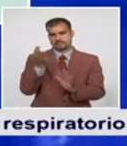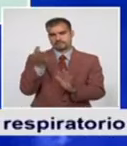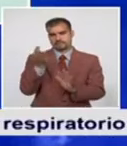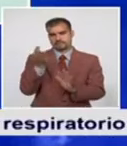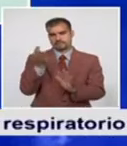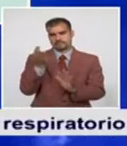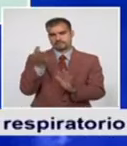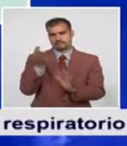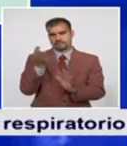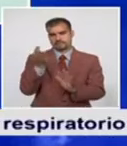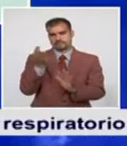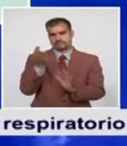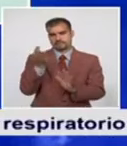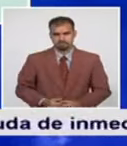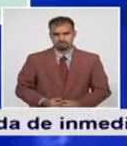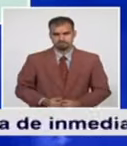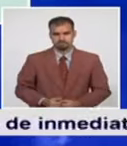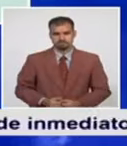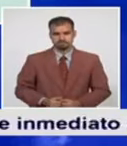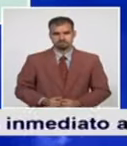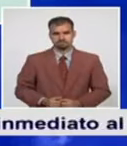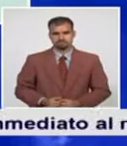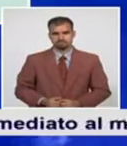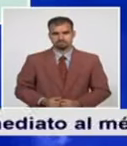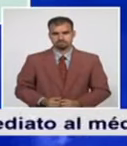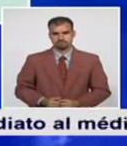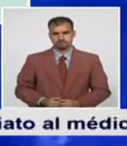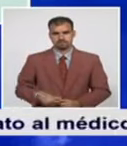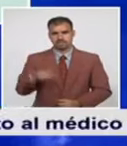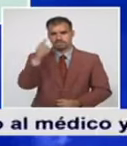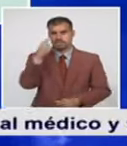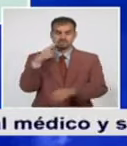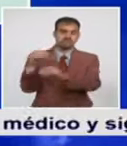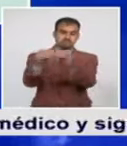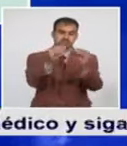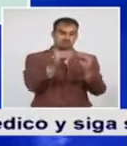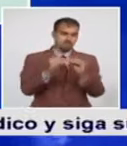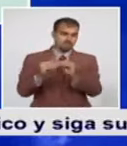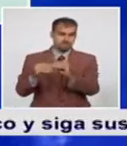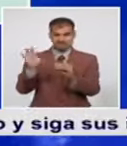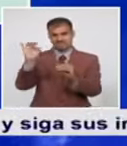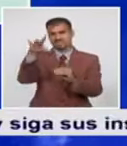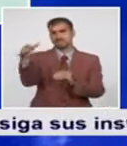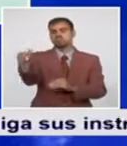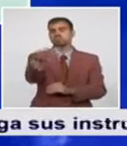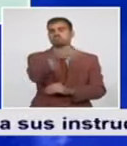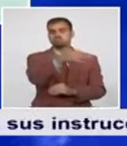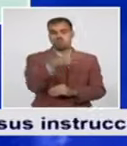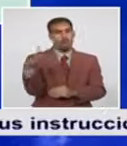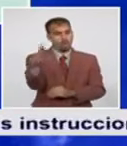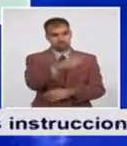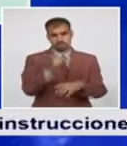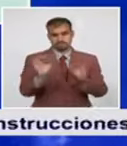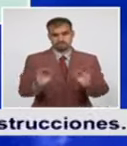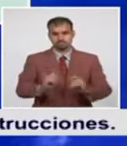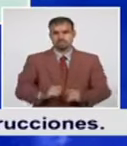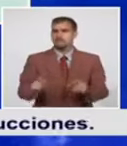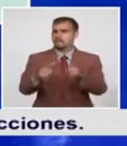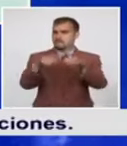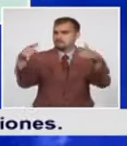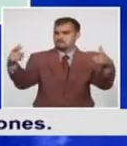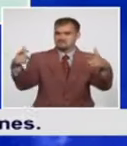hablando de dispersión, como es característico en La Habana, en sus 15 municipios. La mayor cifra ayer